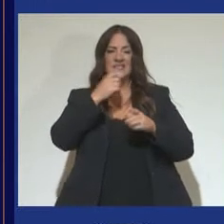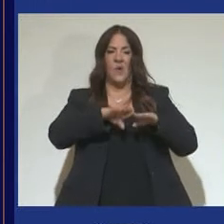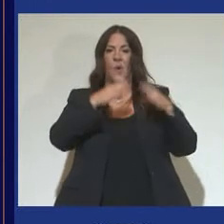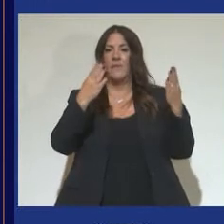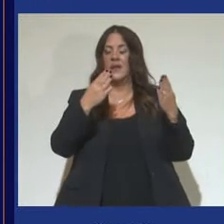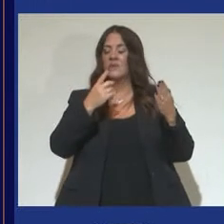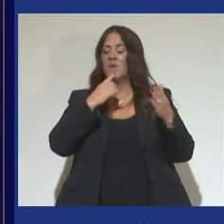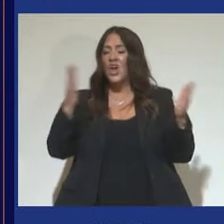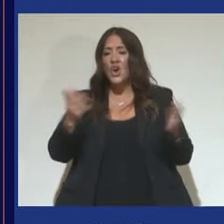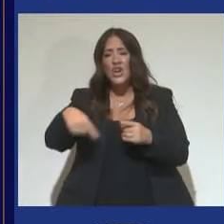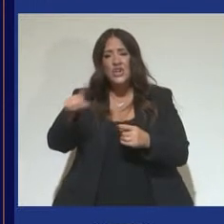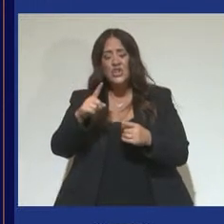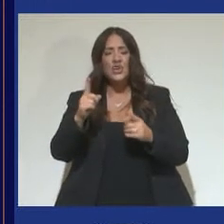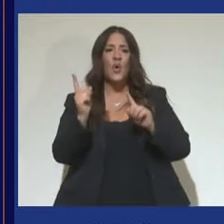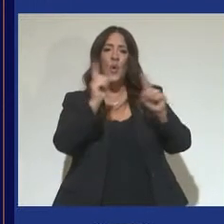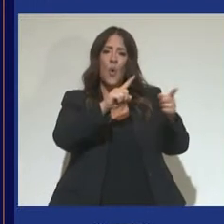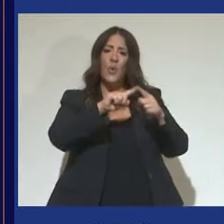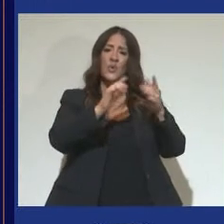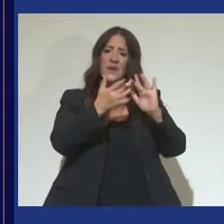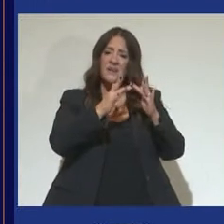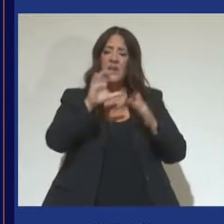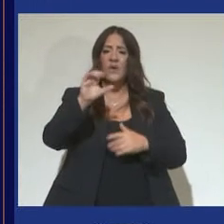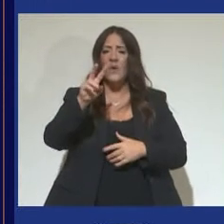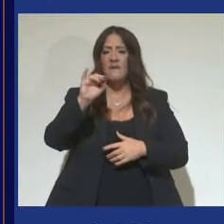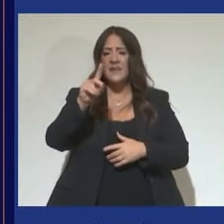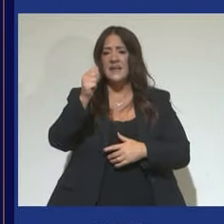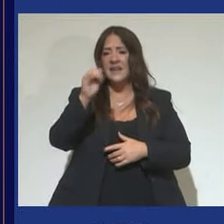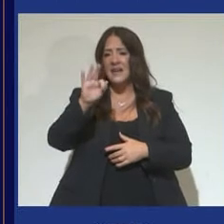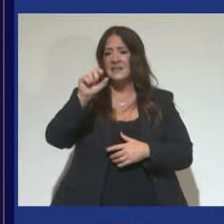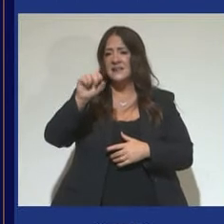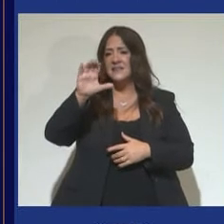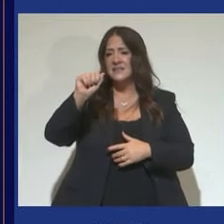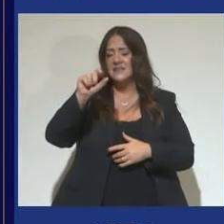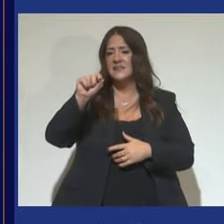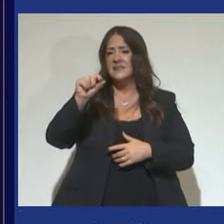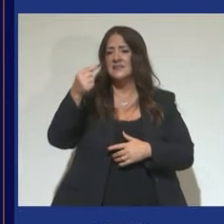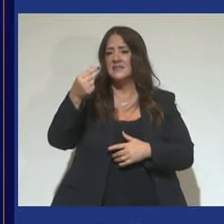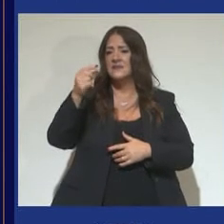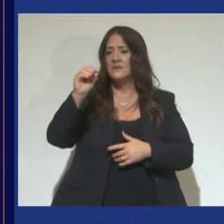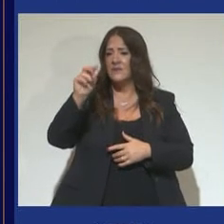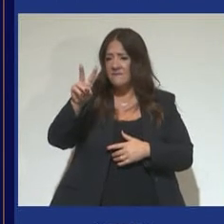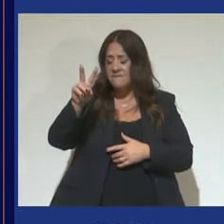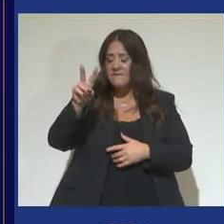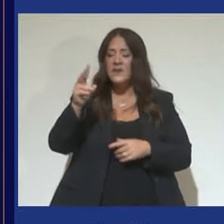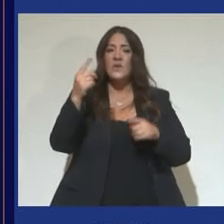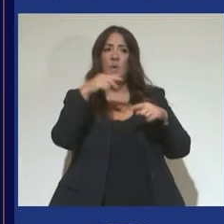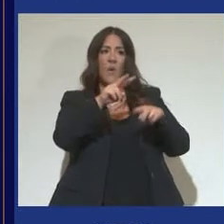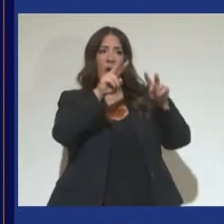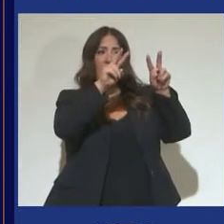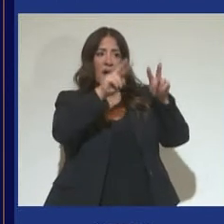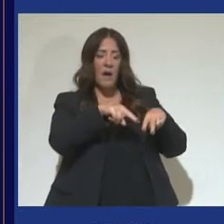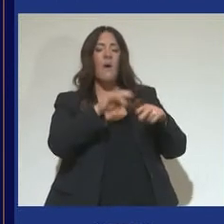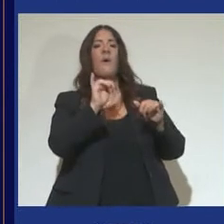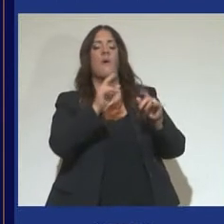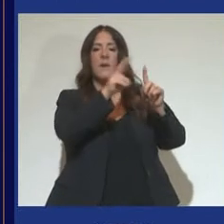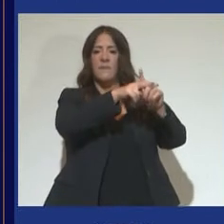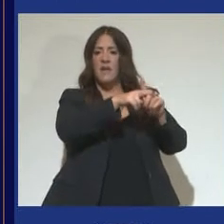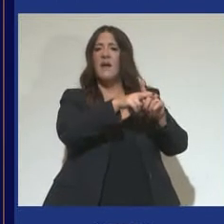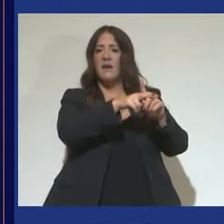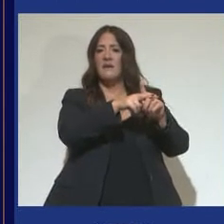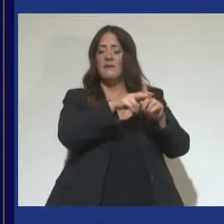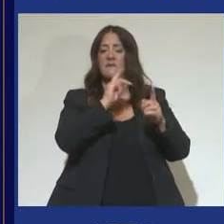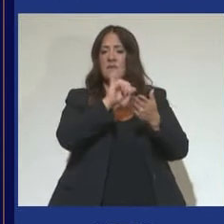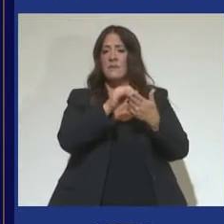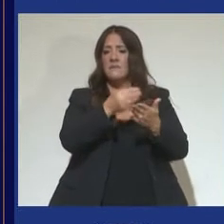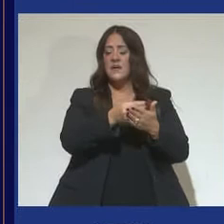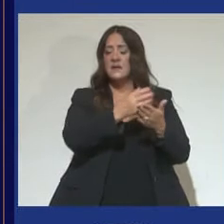proceso recién ahora y alentamos a la gente a que lo haga kobe 19 puntos se apuntó jehová vayan a